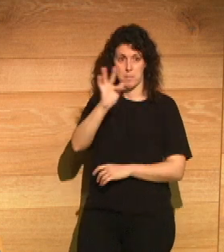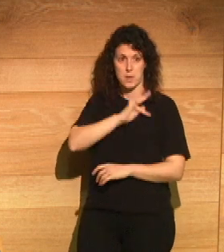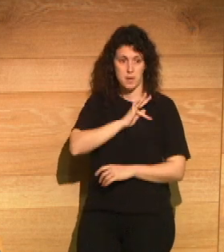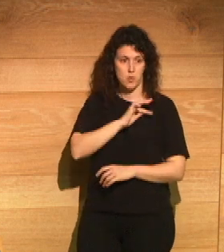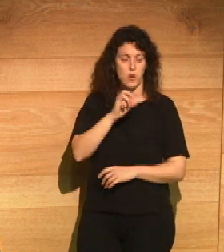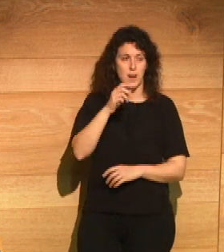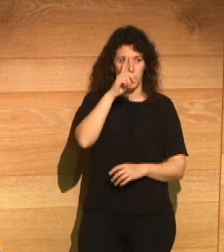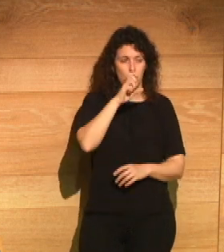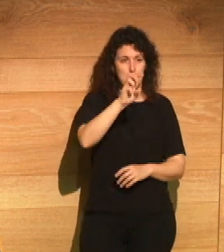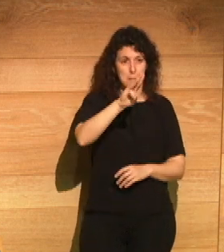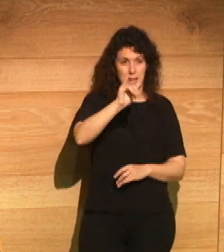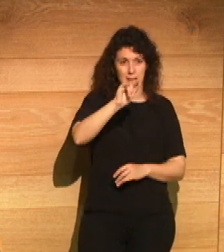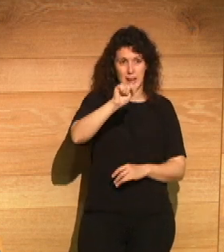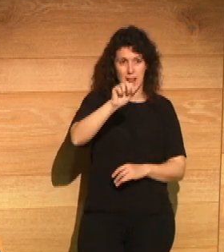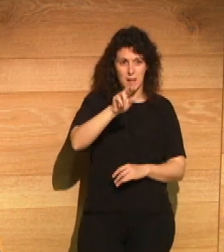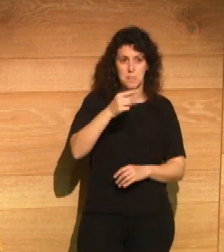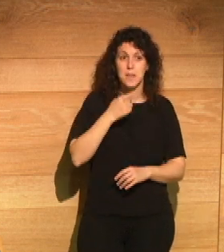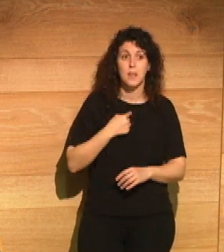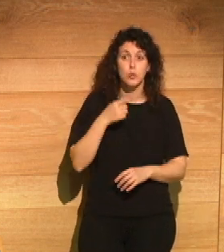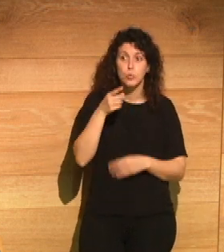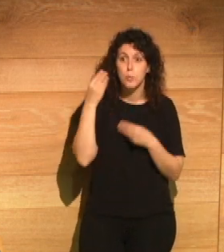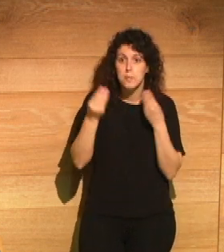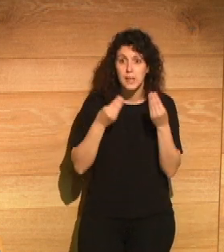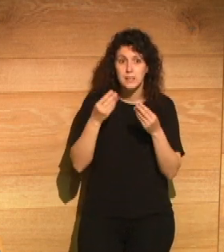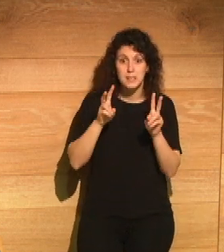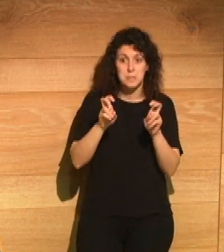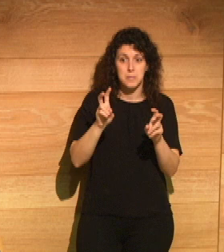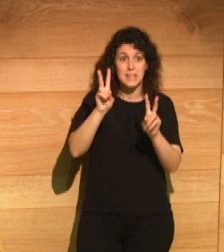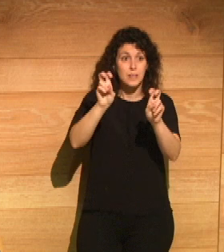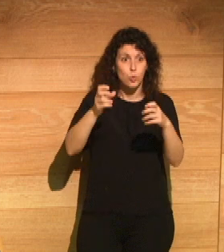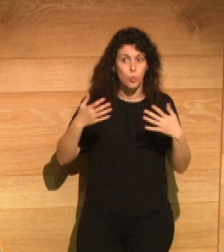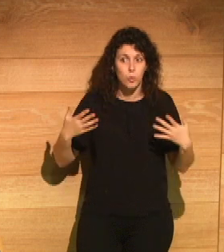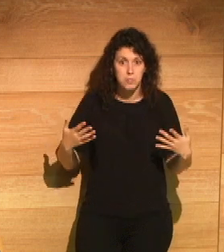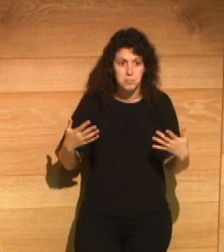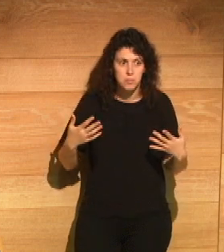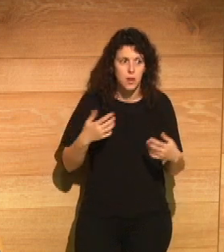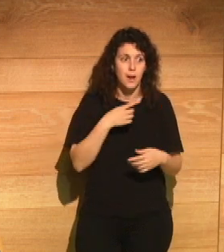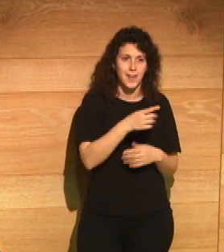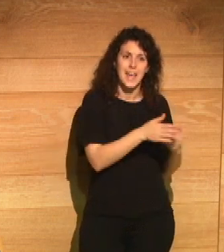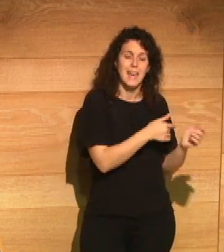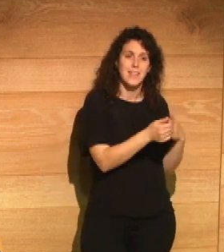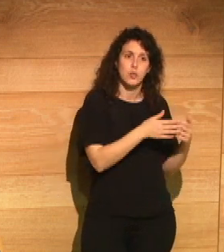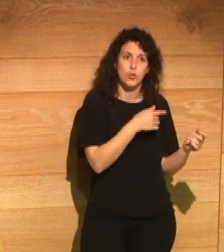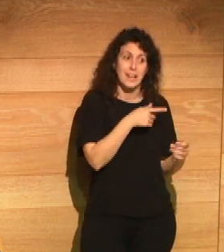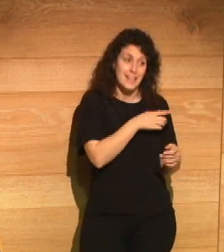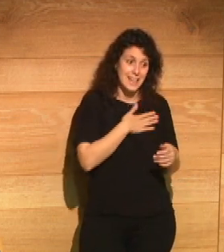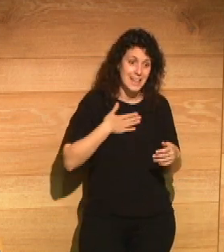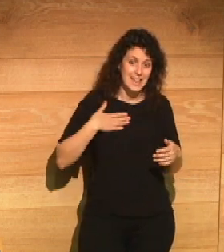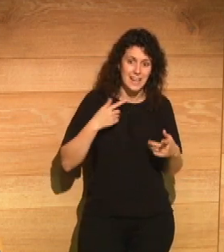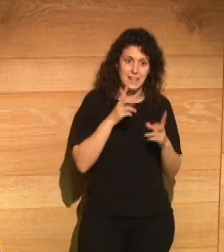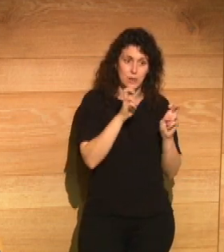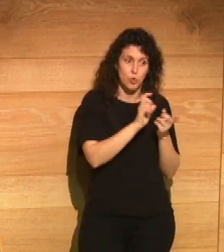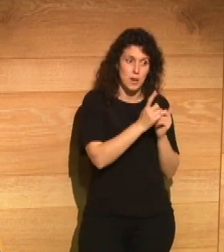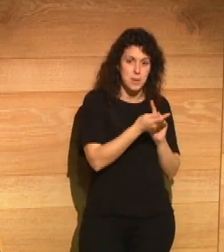me dijo, como, pero tú qué piensas del título? Y yo dije, ay, aquí está la editora y va a querer cambiar el título. Y yo le dije, ¿por